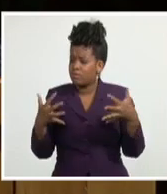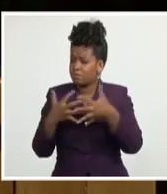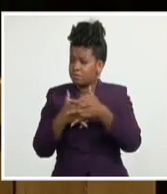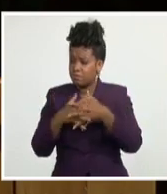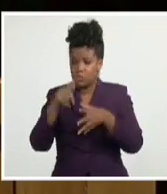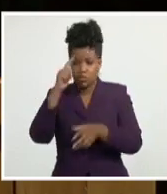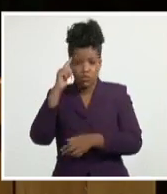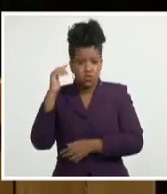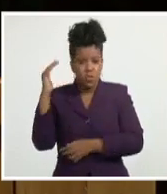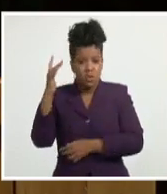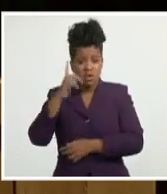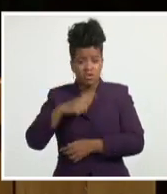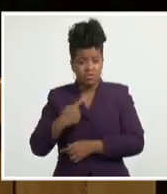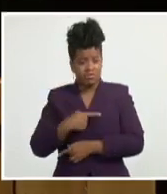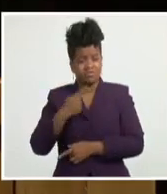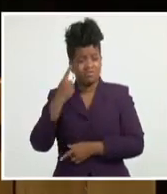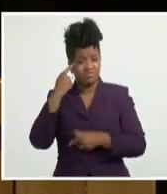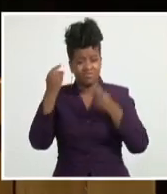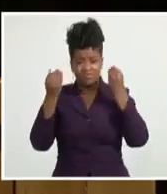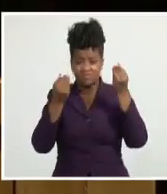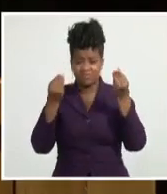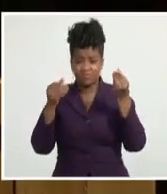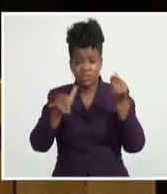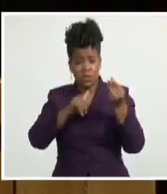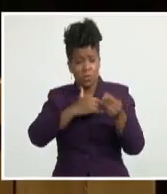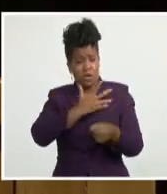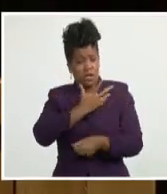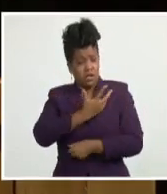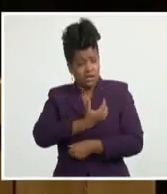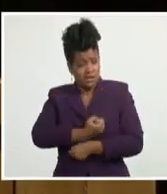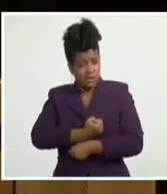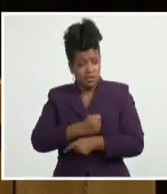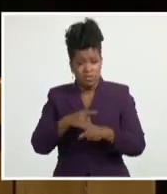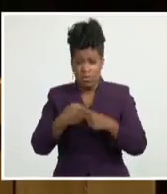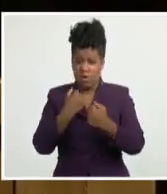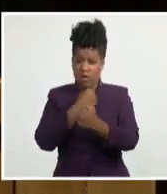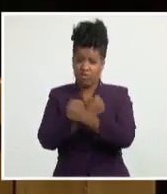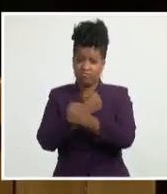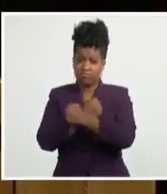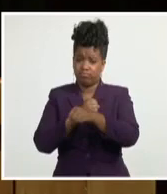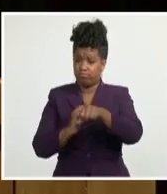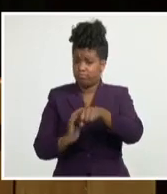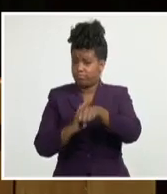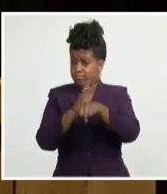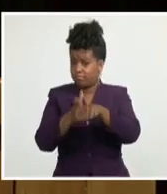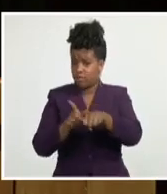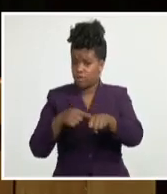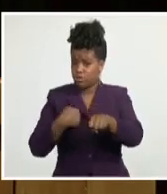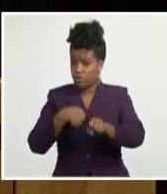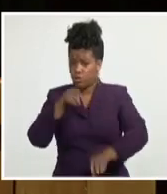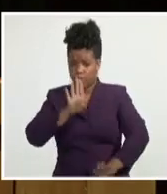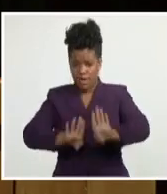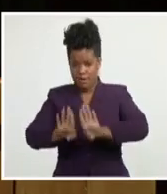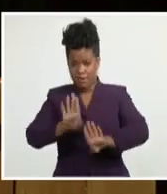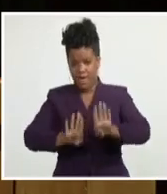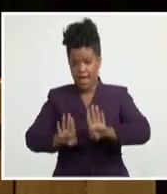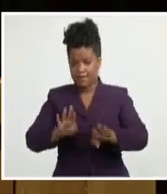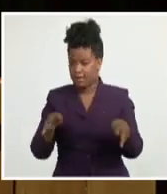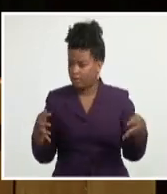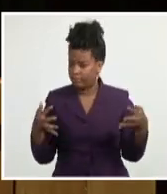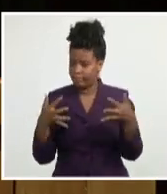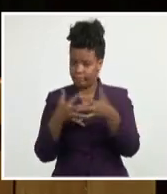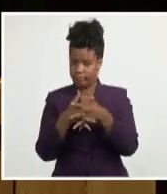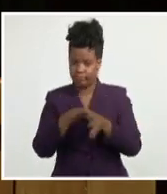las preocupaciones, pero también las angustias ante peligros comunes. Defenderemos esa unidad sin